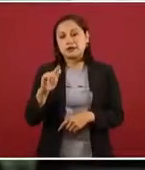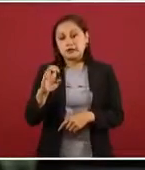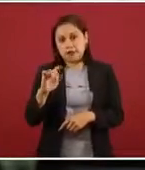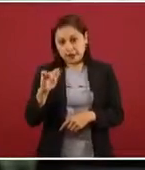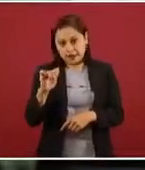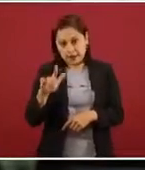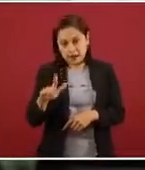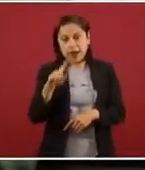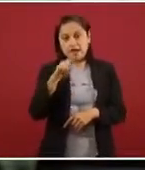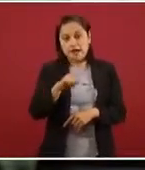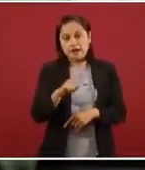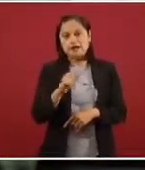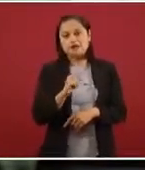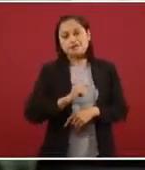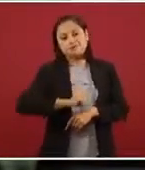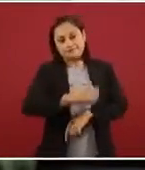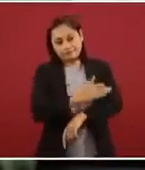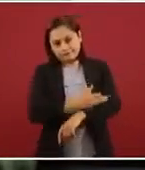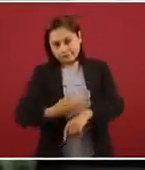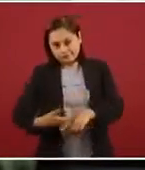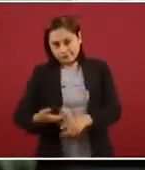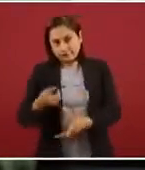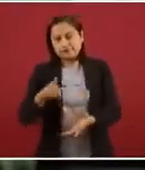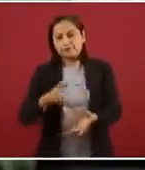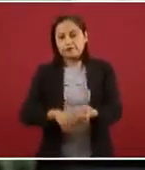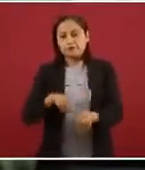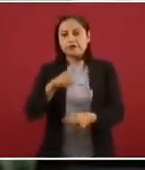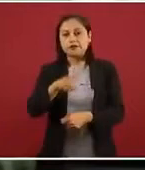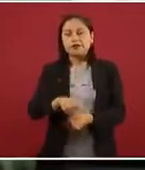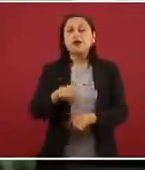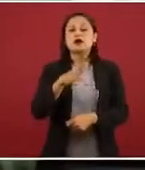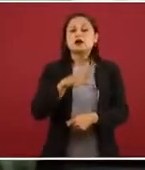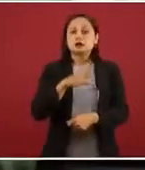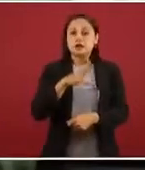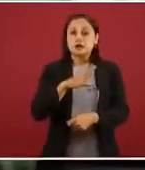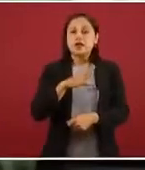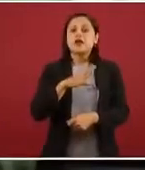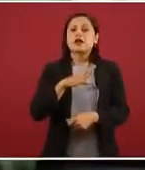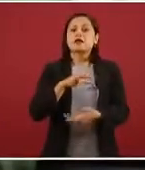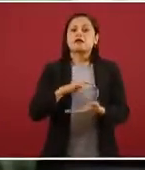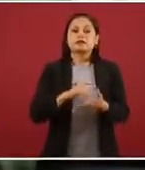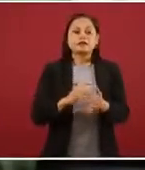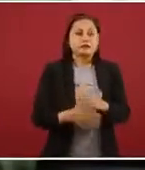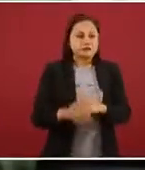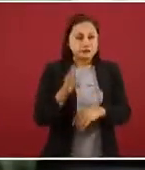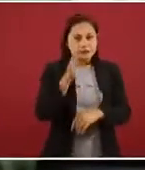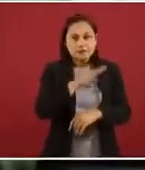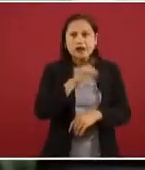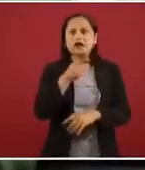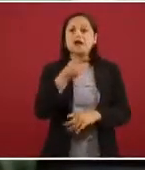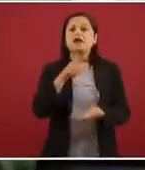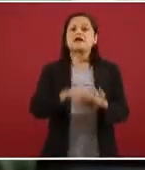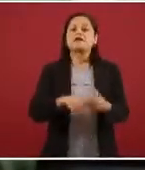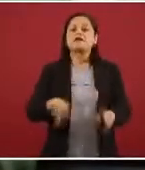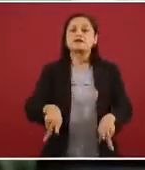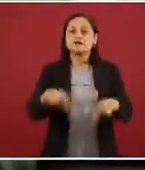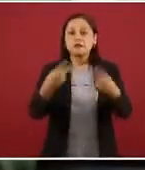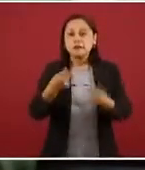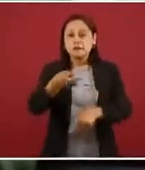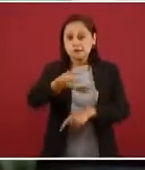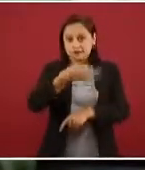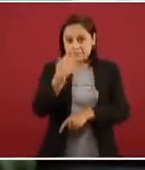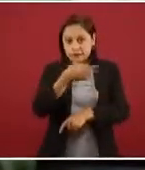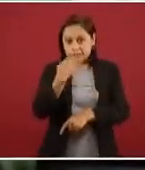estado involucrado en cuestiones de venta de medicamentos. En Durango, quien lo